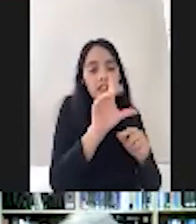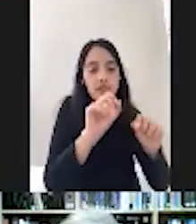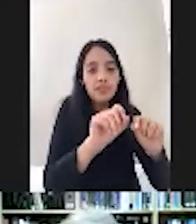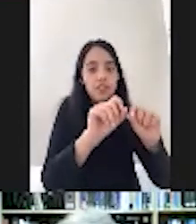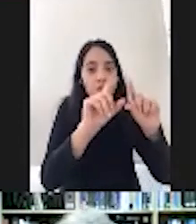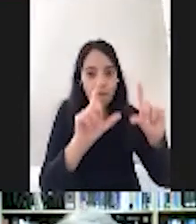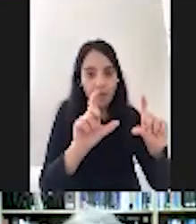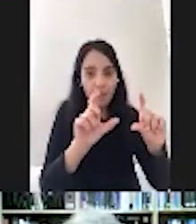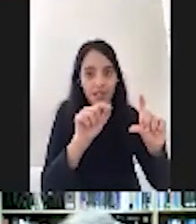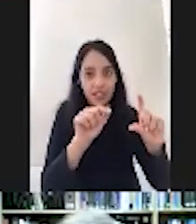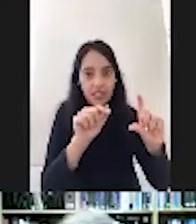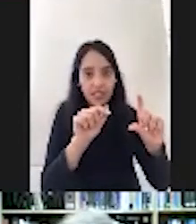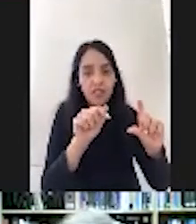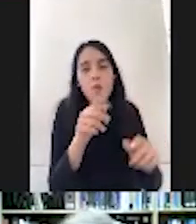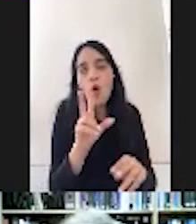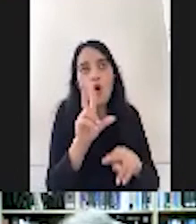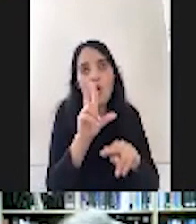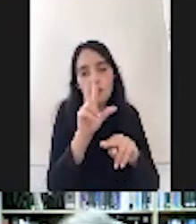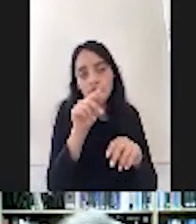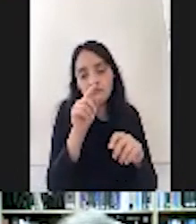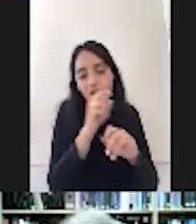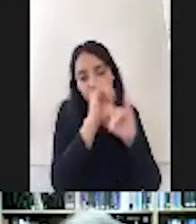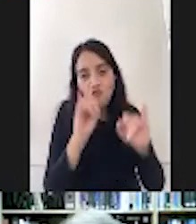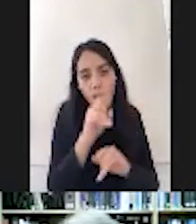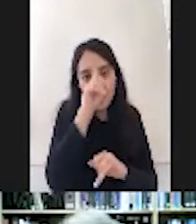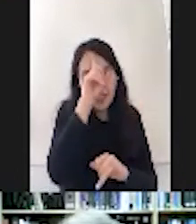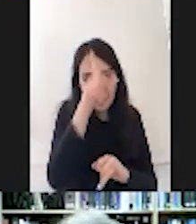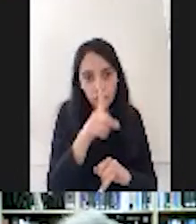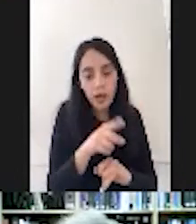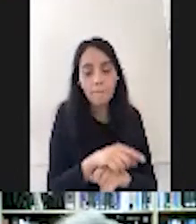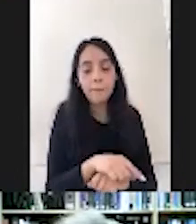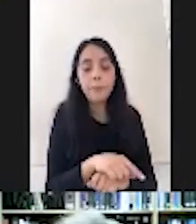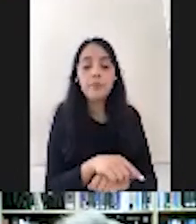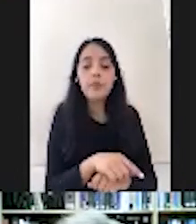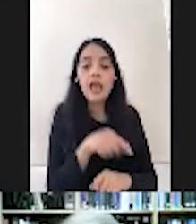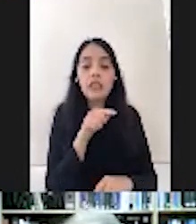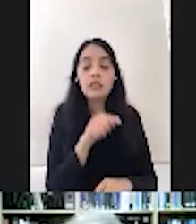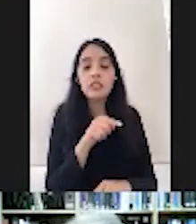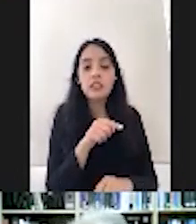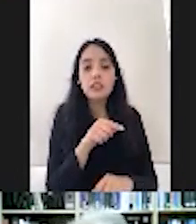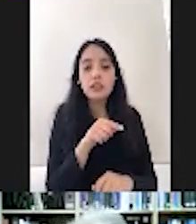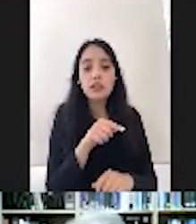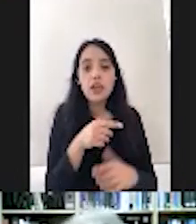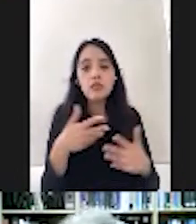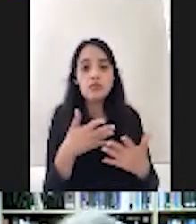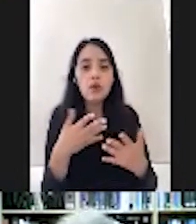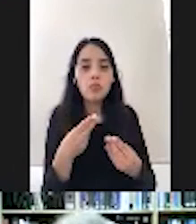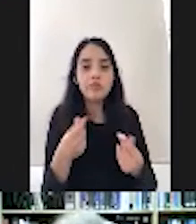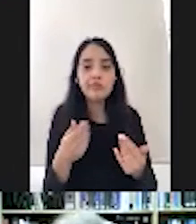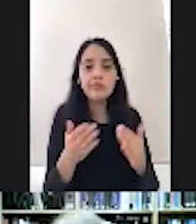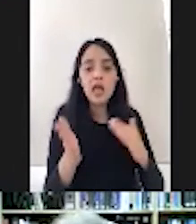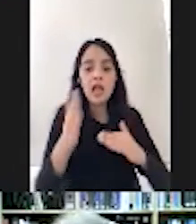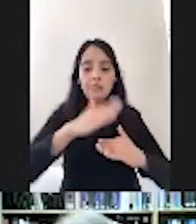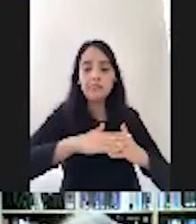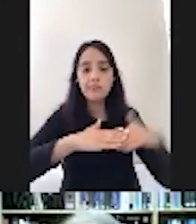manera tradicional de estudiar. Y aquí esta es una especie como de torta de panqueque, así con